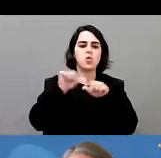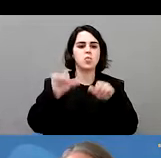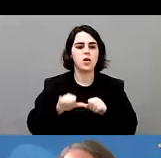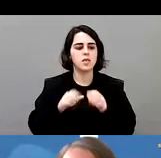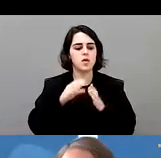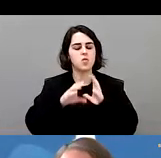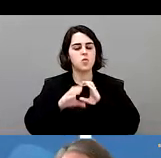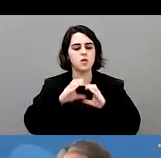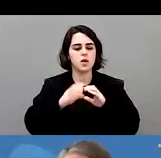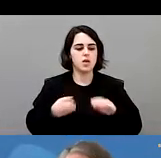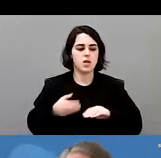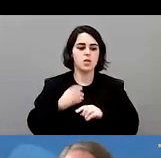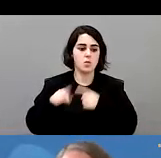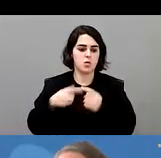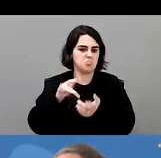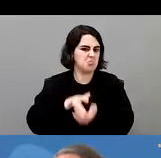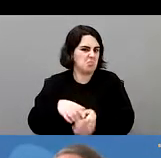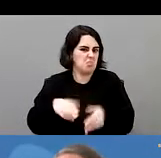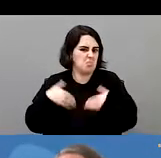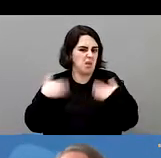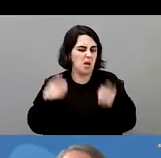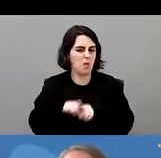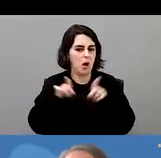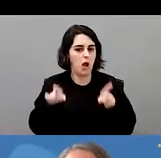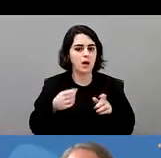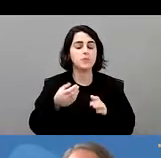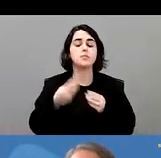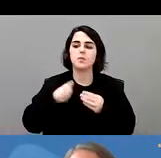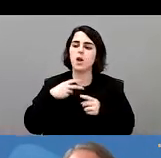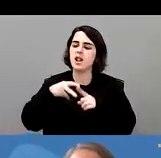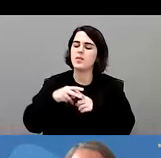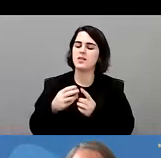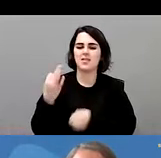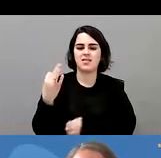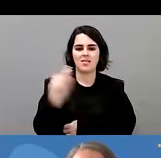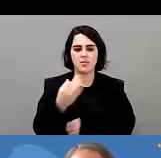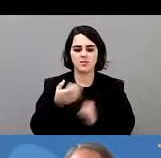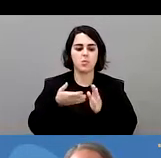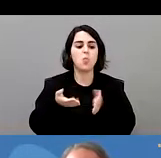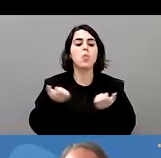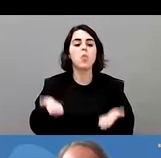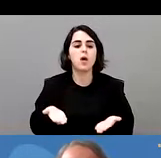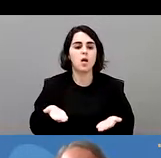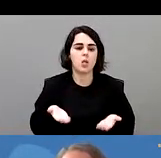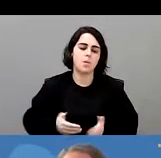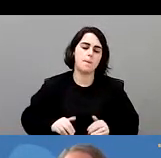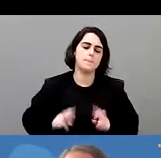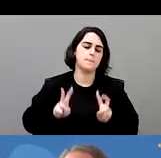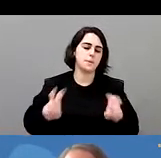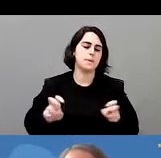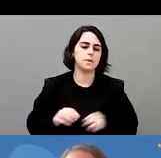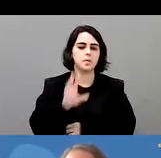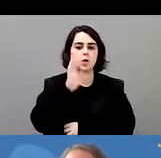adelante, esto no nos importa, pero la herramienta la tiene que tener cuando la necesita, que es desde el principio. Por eso el